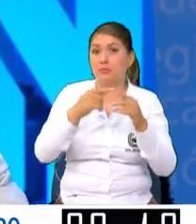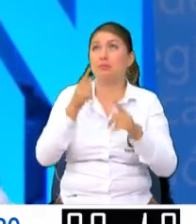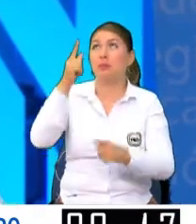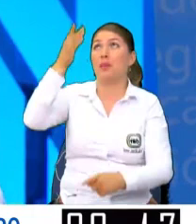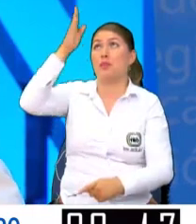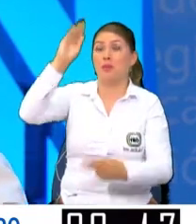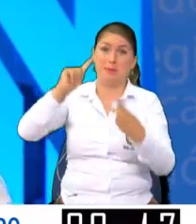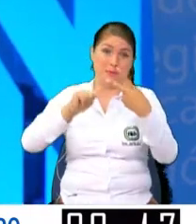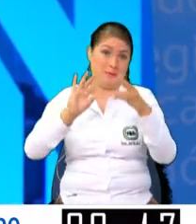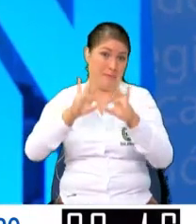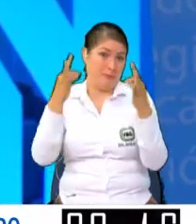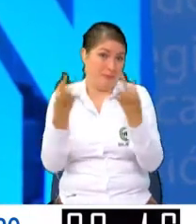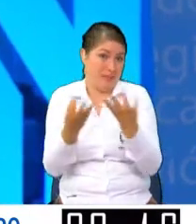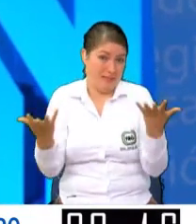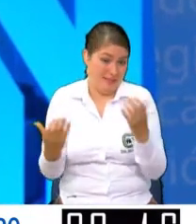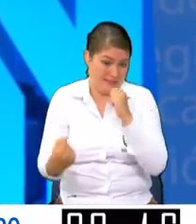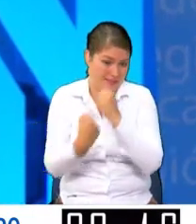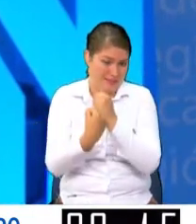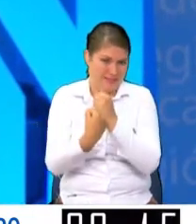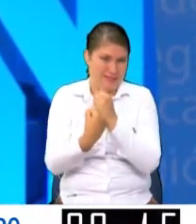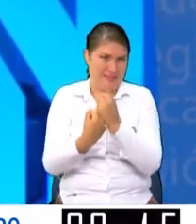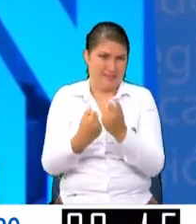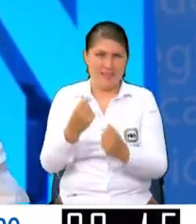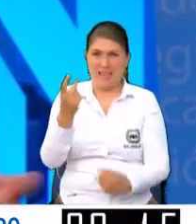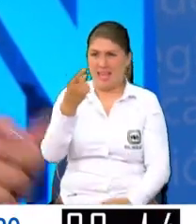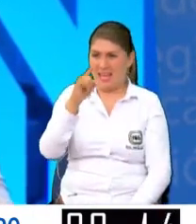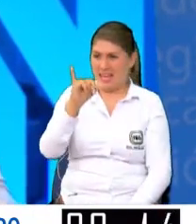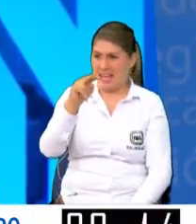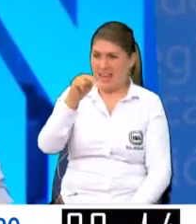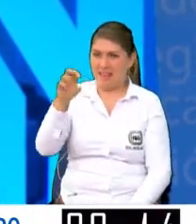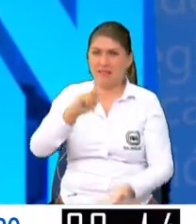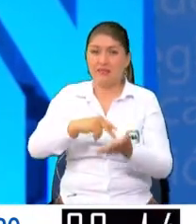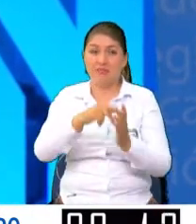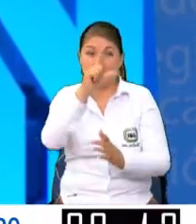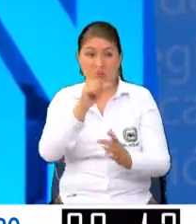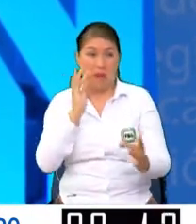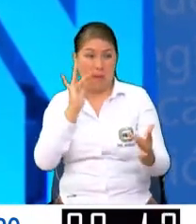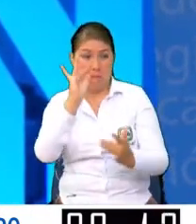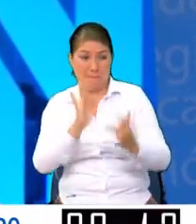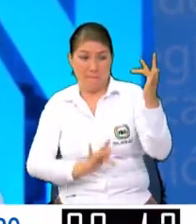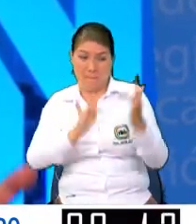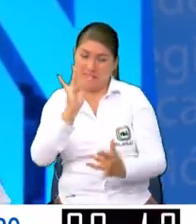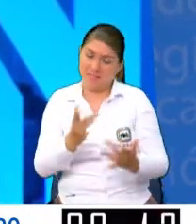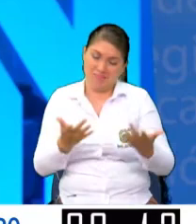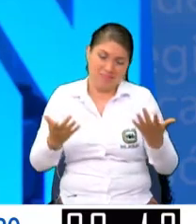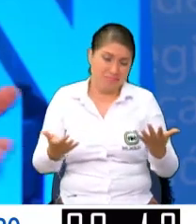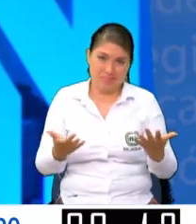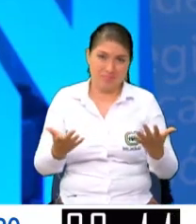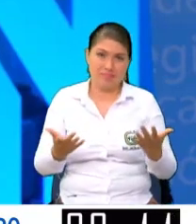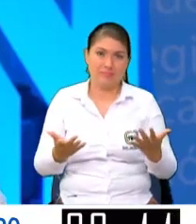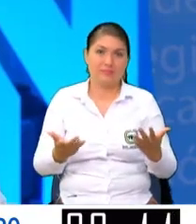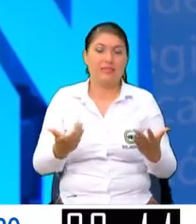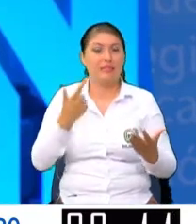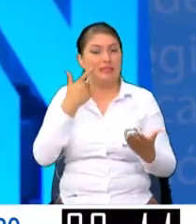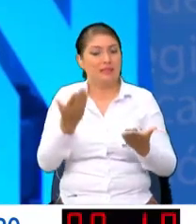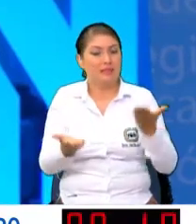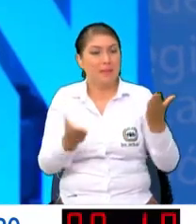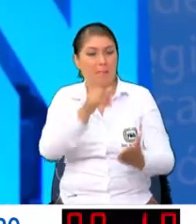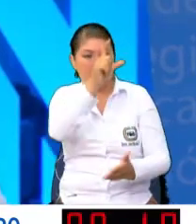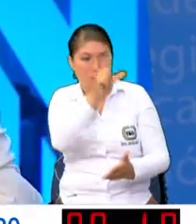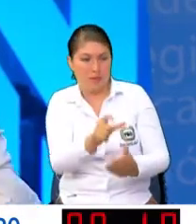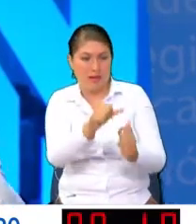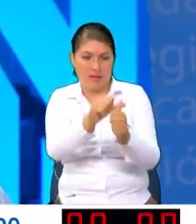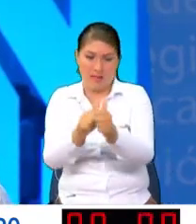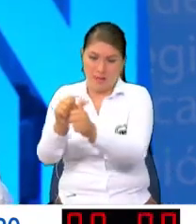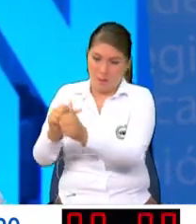y después mi familia y no podía esperar el guiño de alguien que no tiene los ideales que yo tengo sea definitivamente tenemos que ver el tipo de persona que